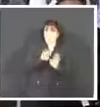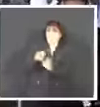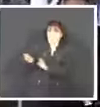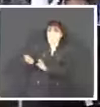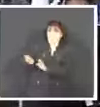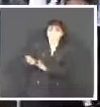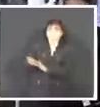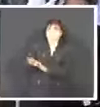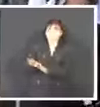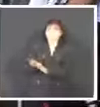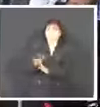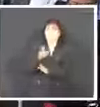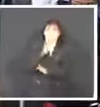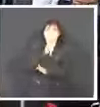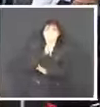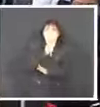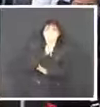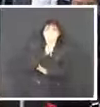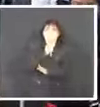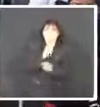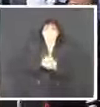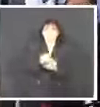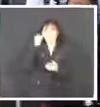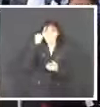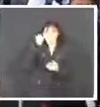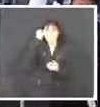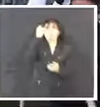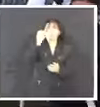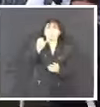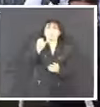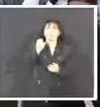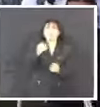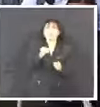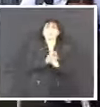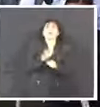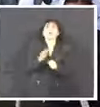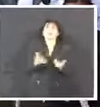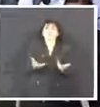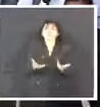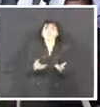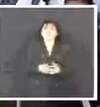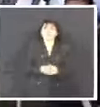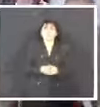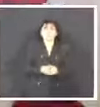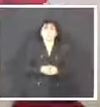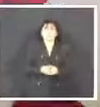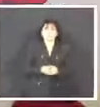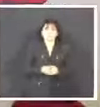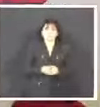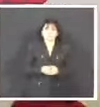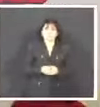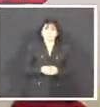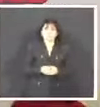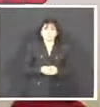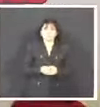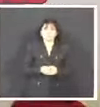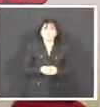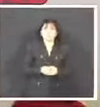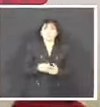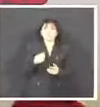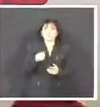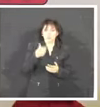¿Qué más les proponemos? ¿Qué más les proponemos? Voy a poner a su